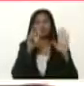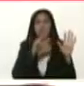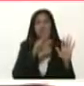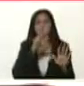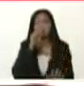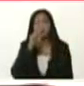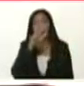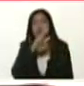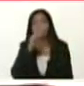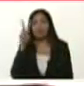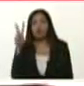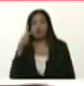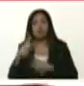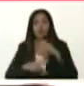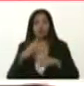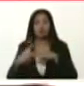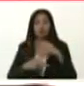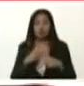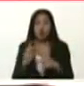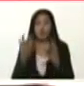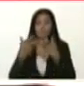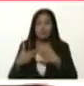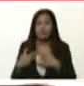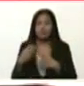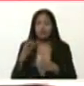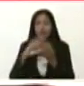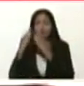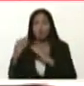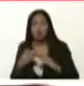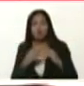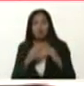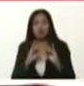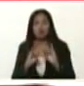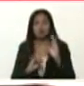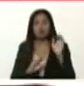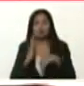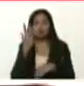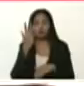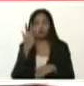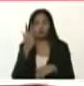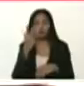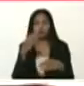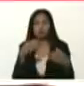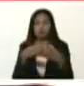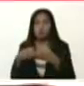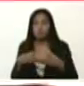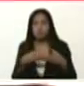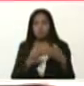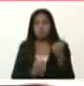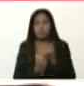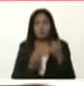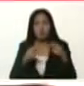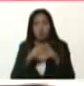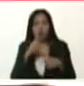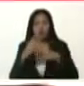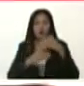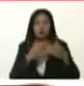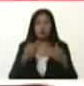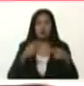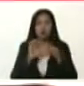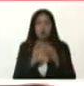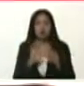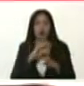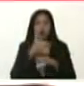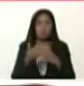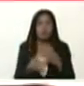25.832 empresas de producción comunales y 15.000 cooperativas. Para avanzar en el